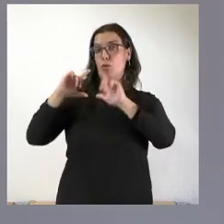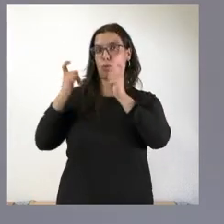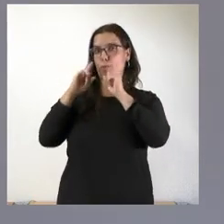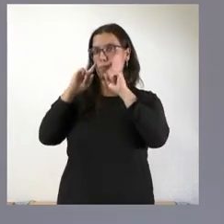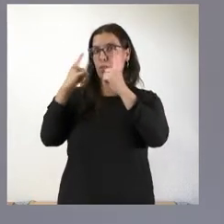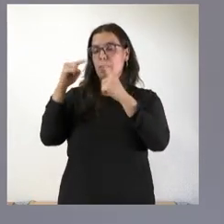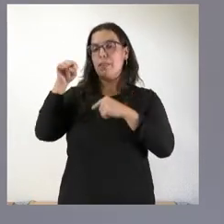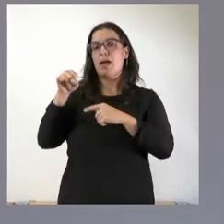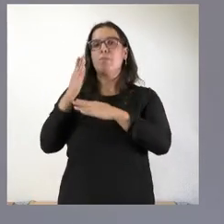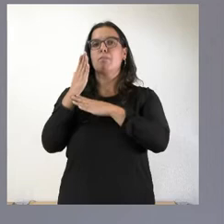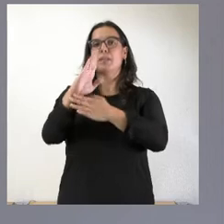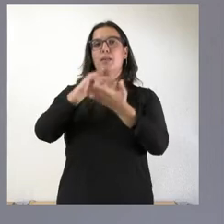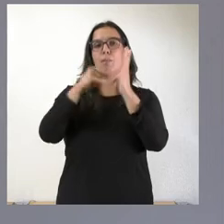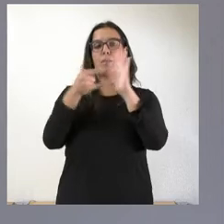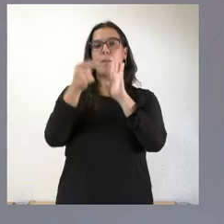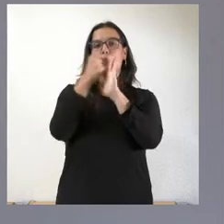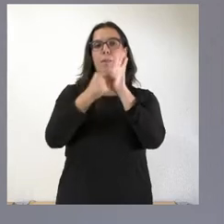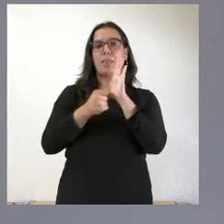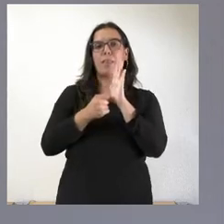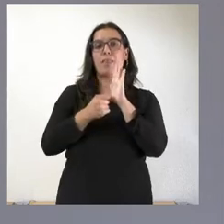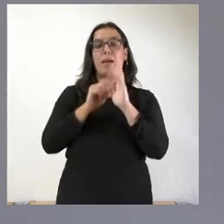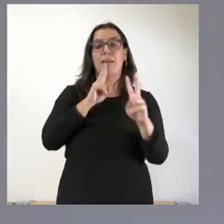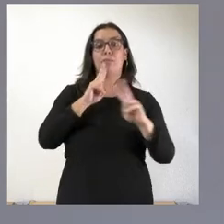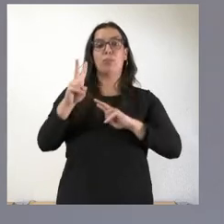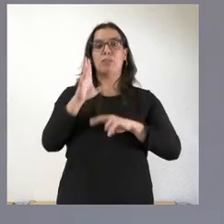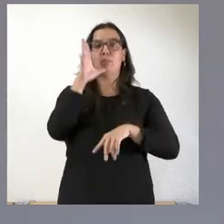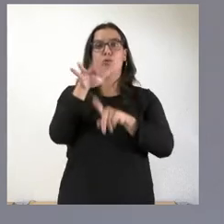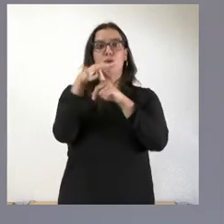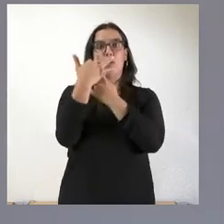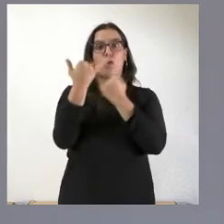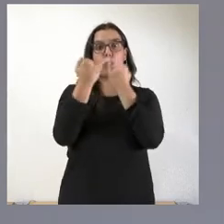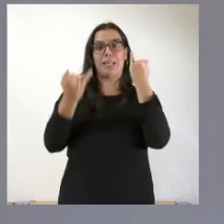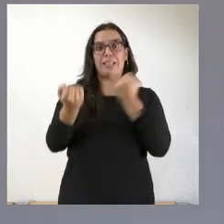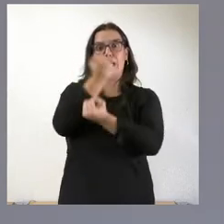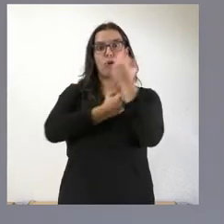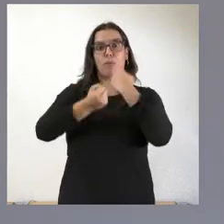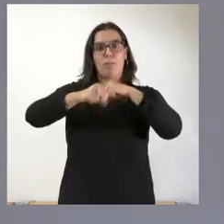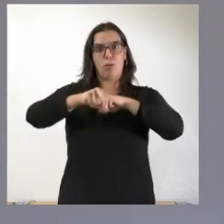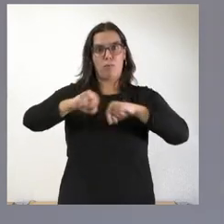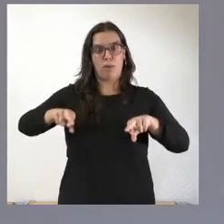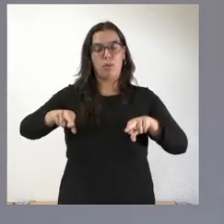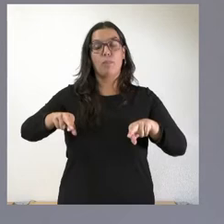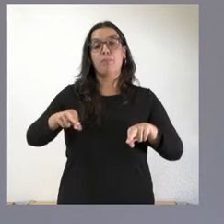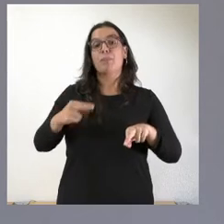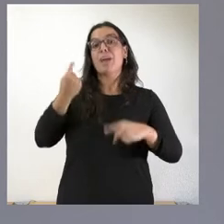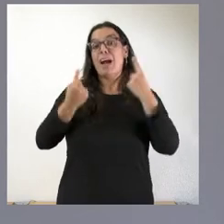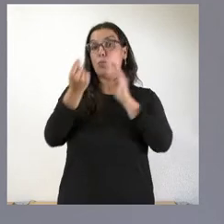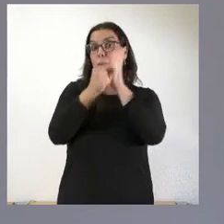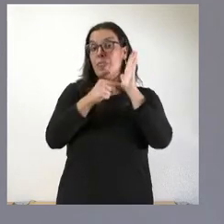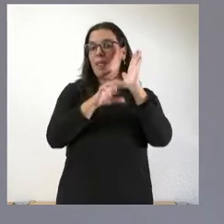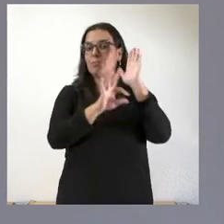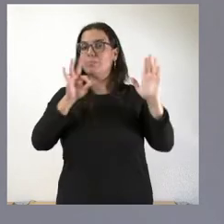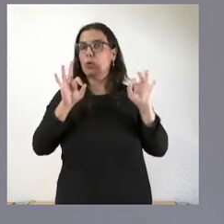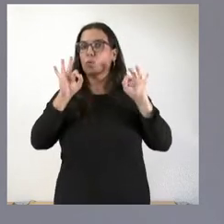plan de medidas de respuesta ante la situación de agravamiento de la crisis económica. Una de esas medidas, precisamente, era la rebaja